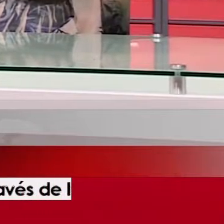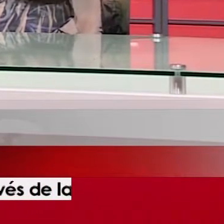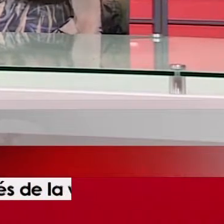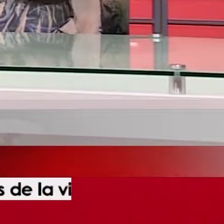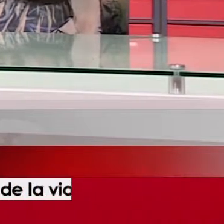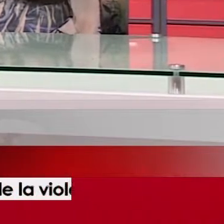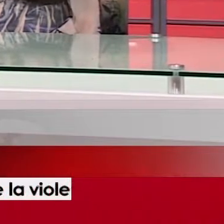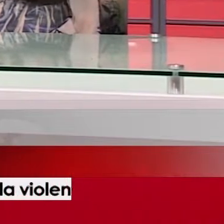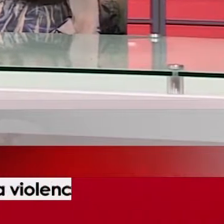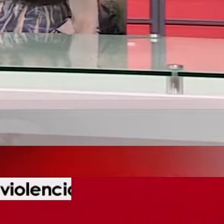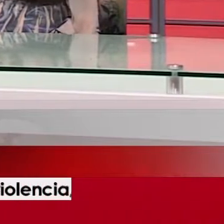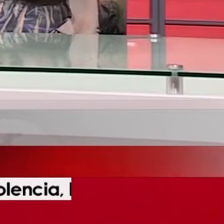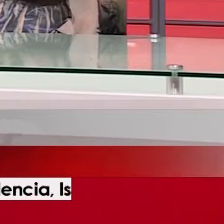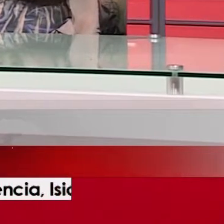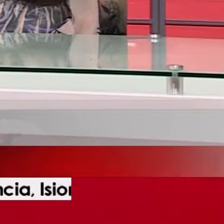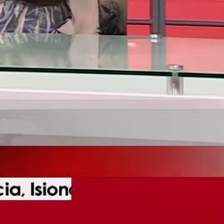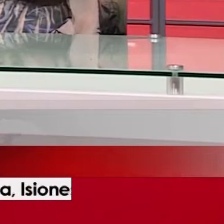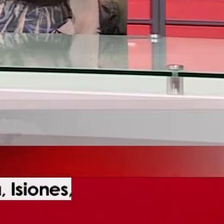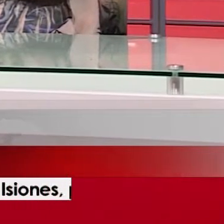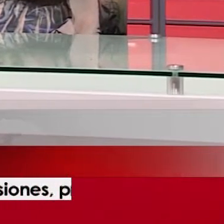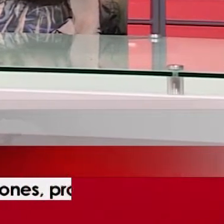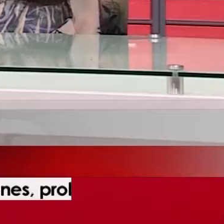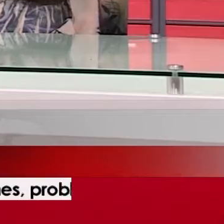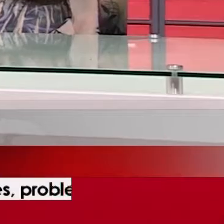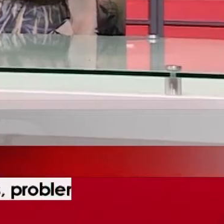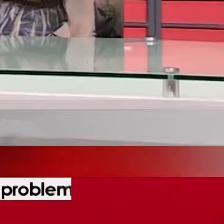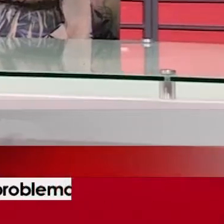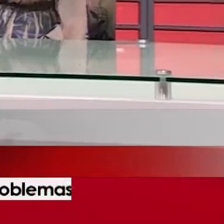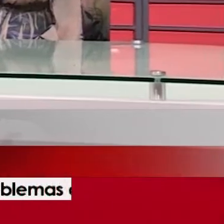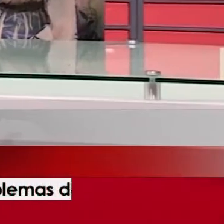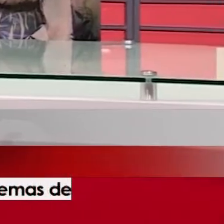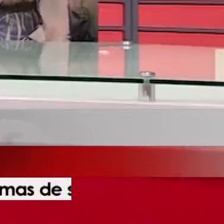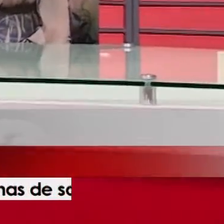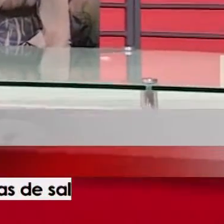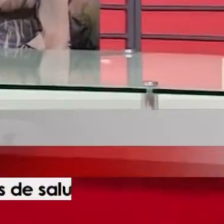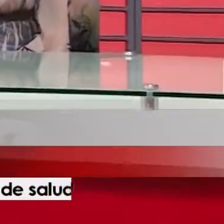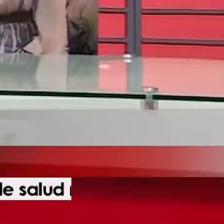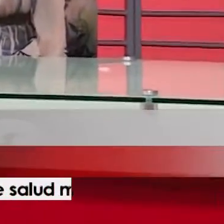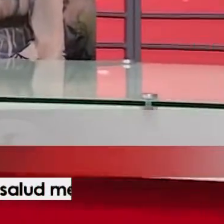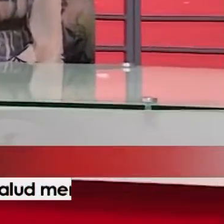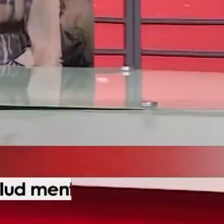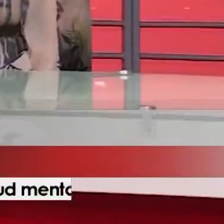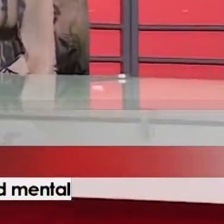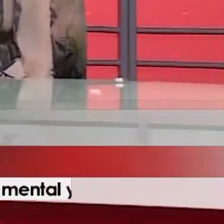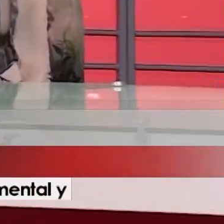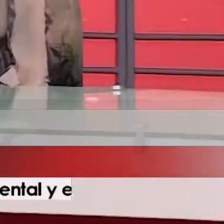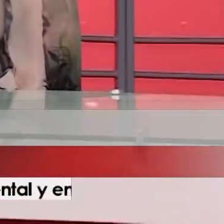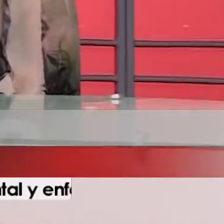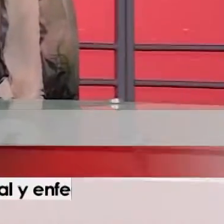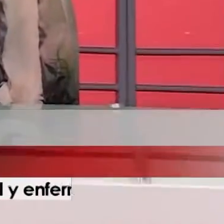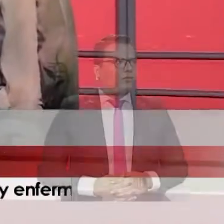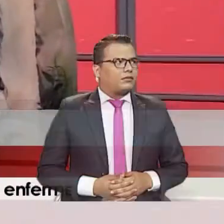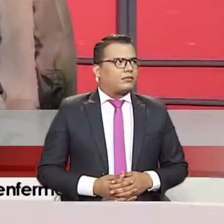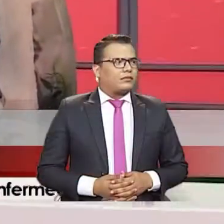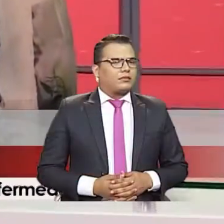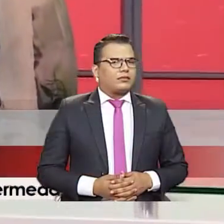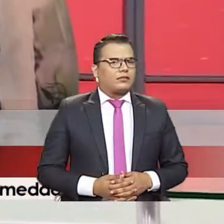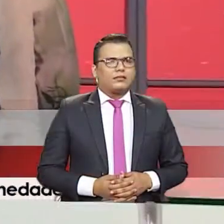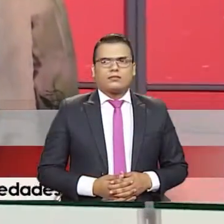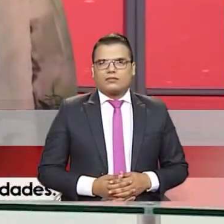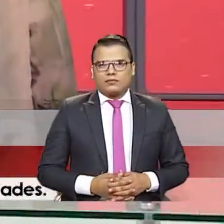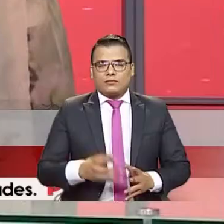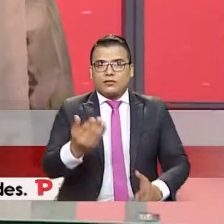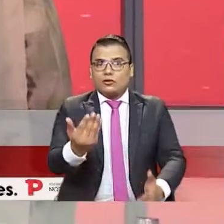se ha ido gestando un nuevo proyecto de ley para transformar la televisión sin radios la realidad es que nosotros empezamos realmente con un